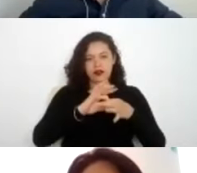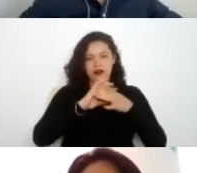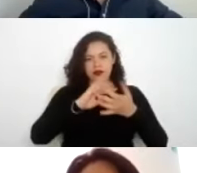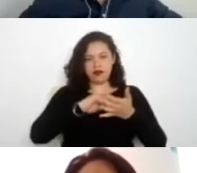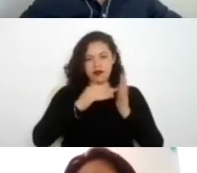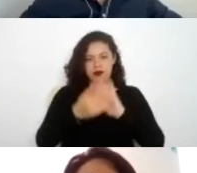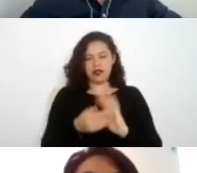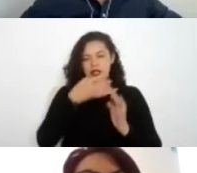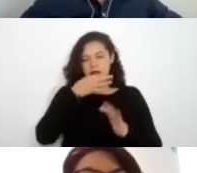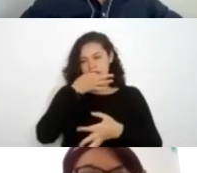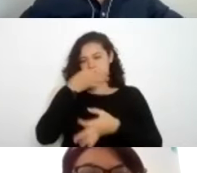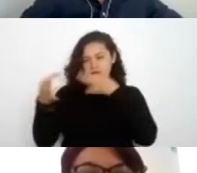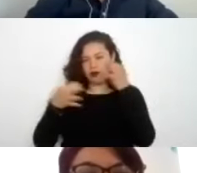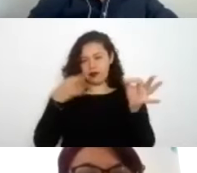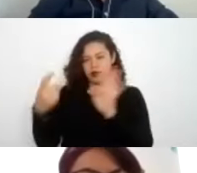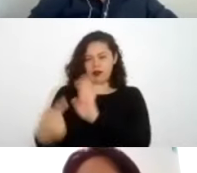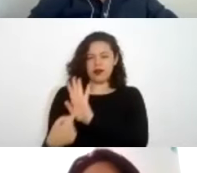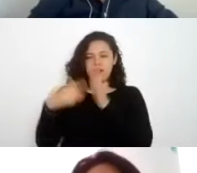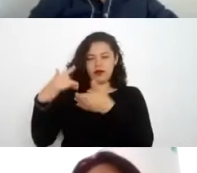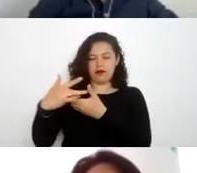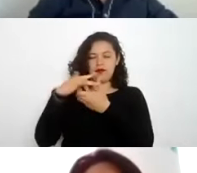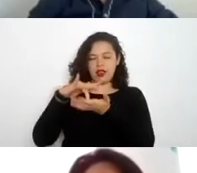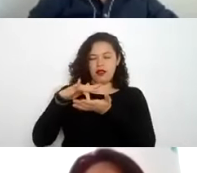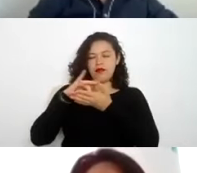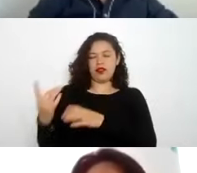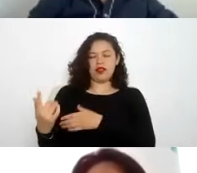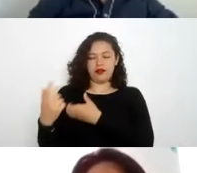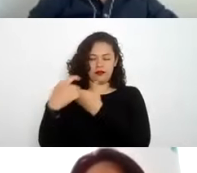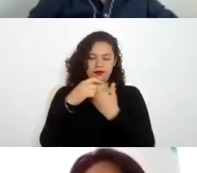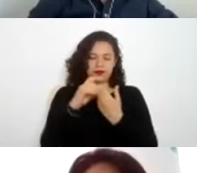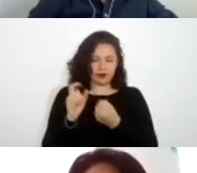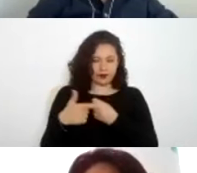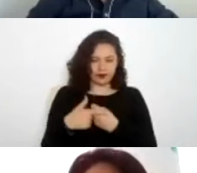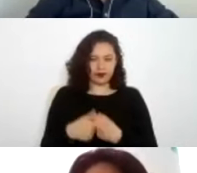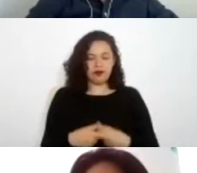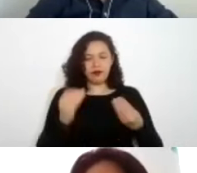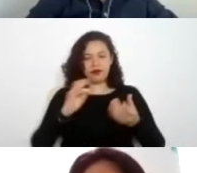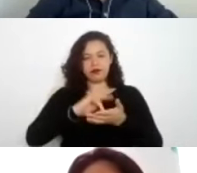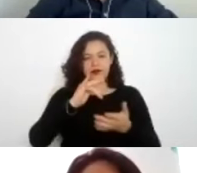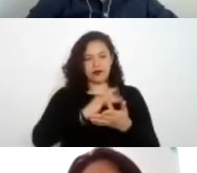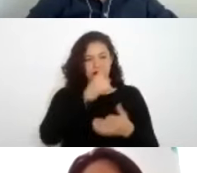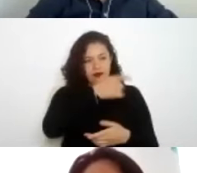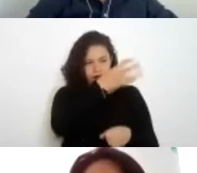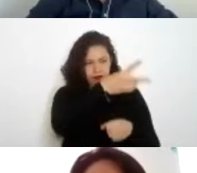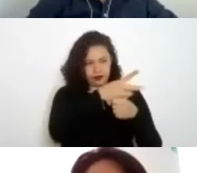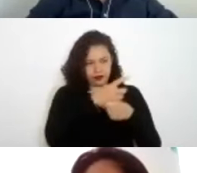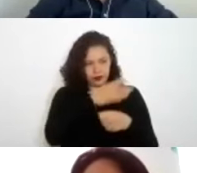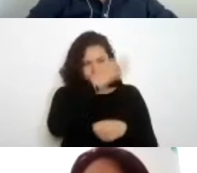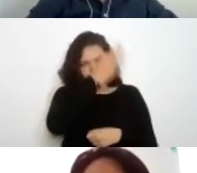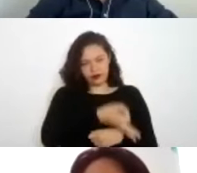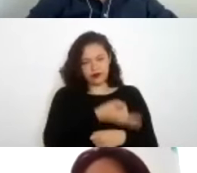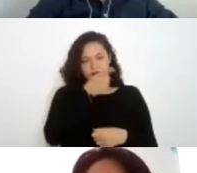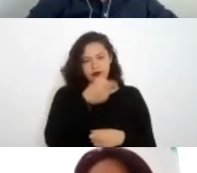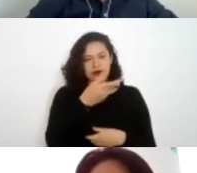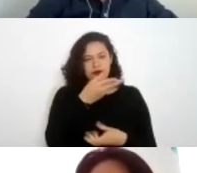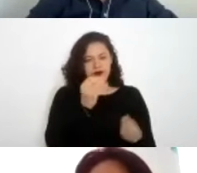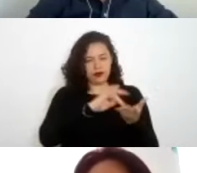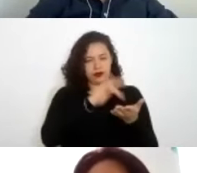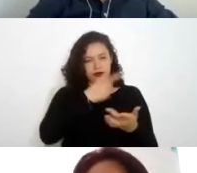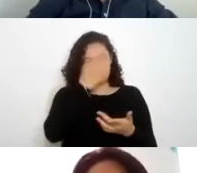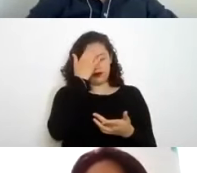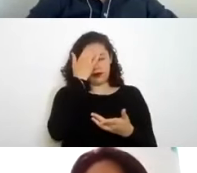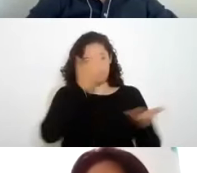con Causa. Aldo, muchísimas gracias por haber aceptado nuestra invitación para que nos compartas un poquito de tu conocimiento, de